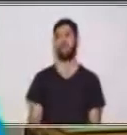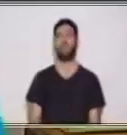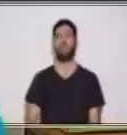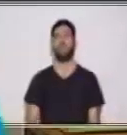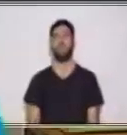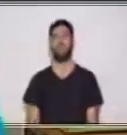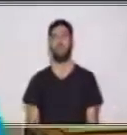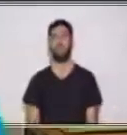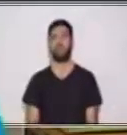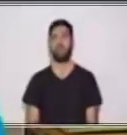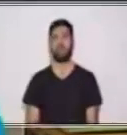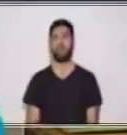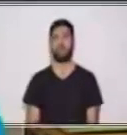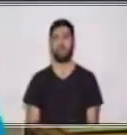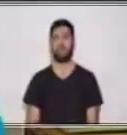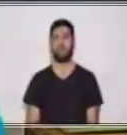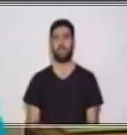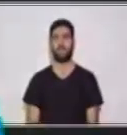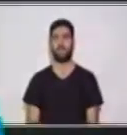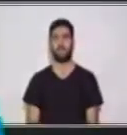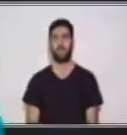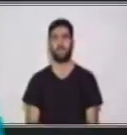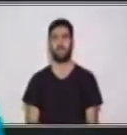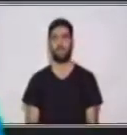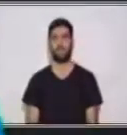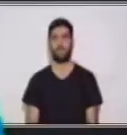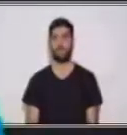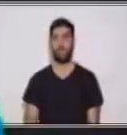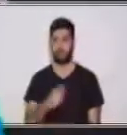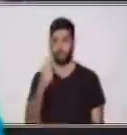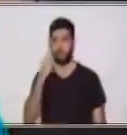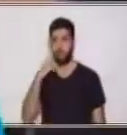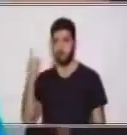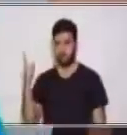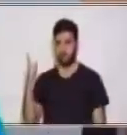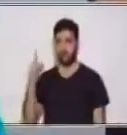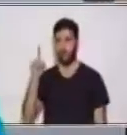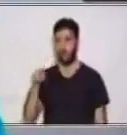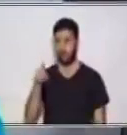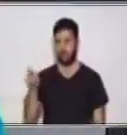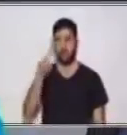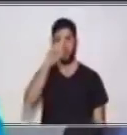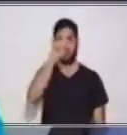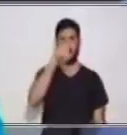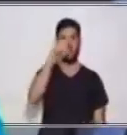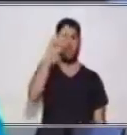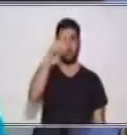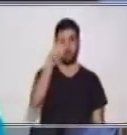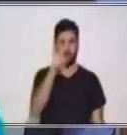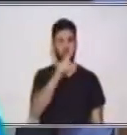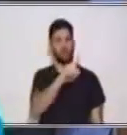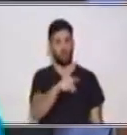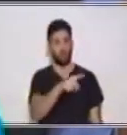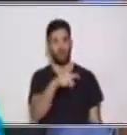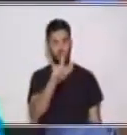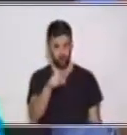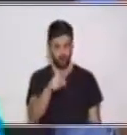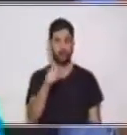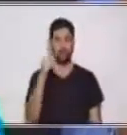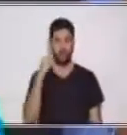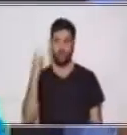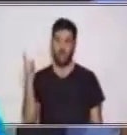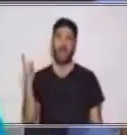Alfa, beta y gamma. Entonces, allí nosotros ya tenemos